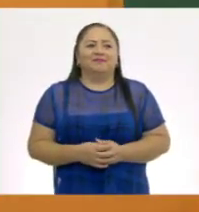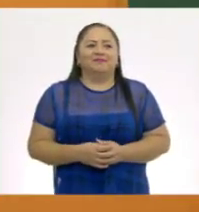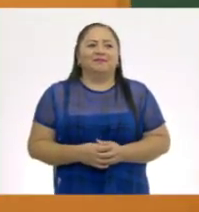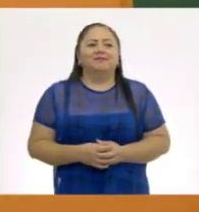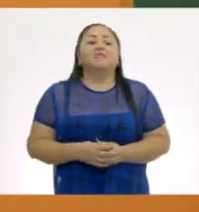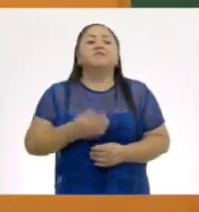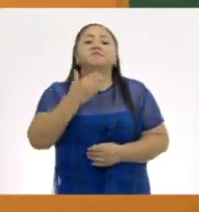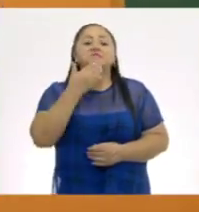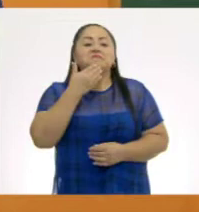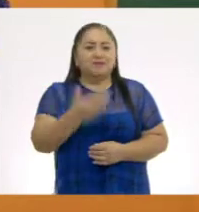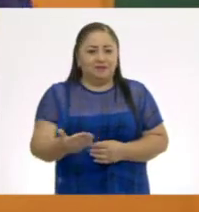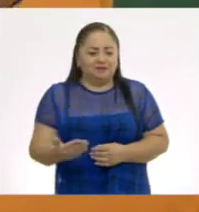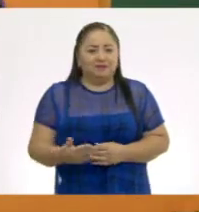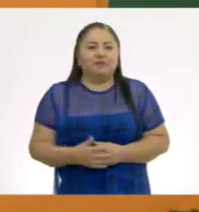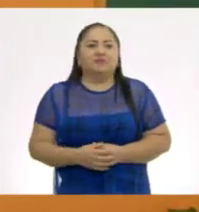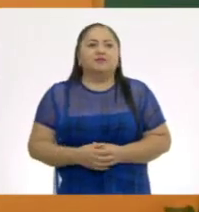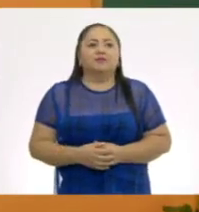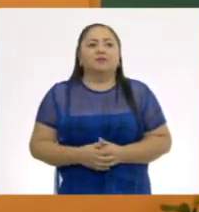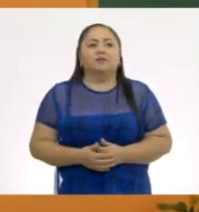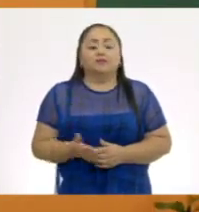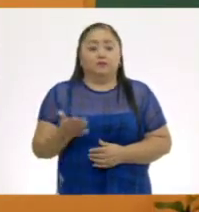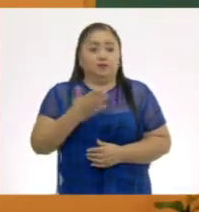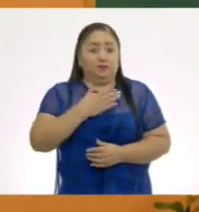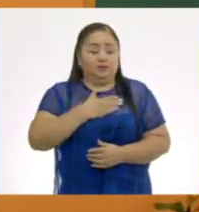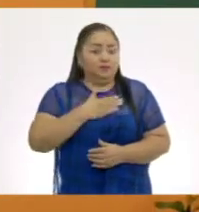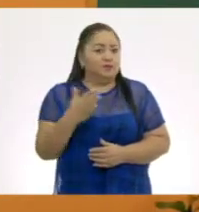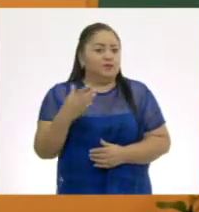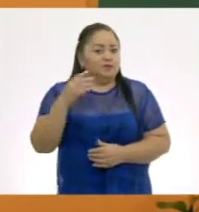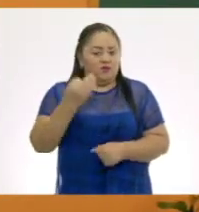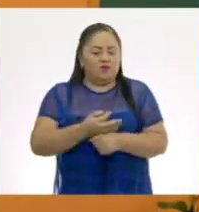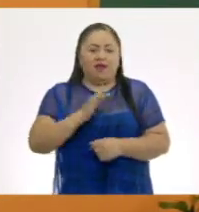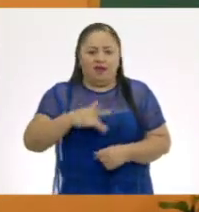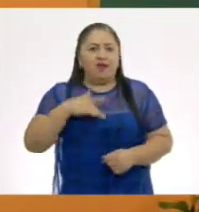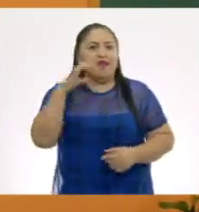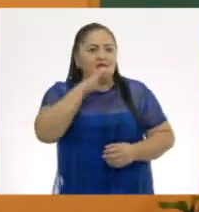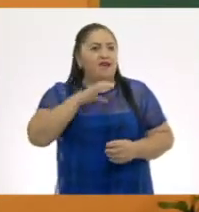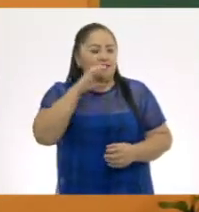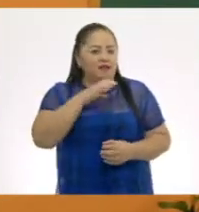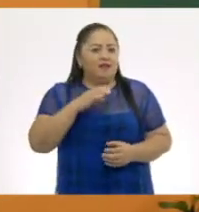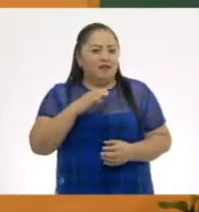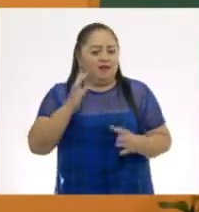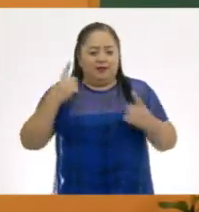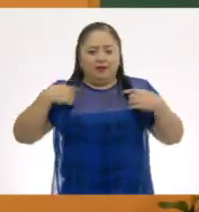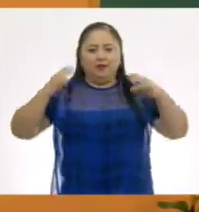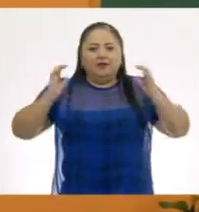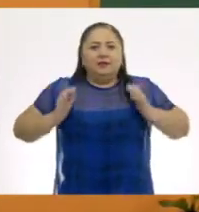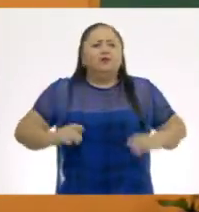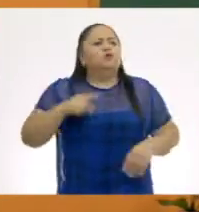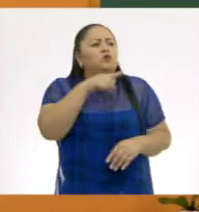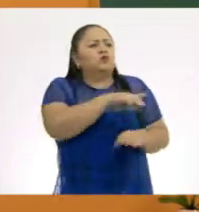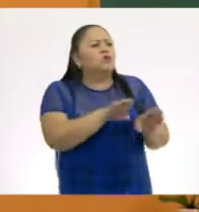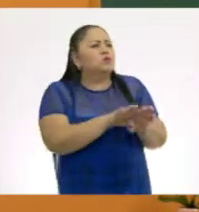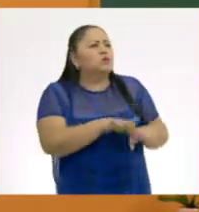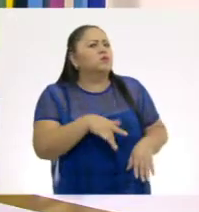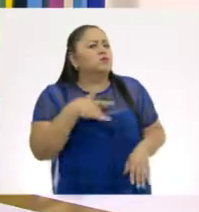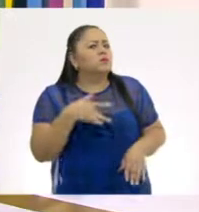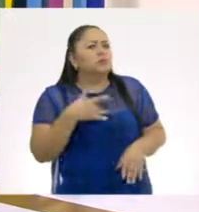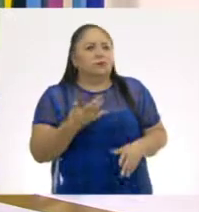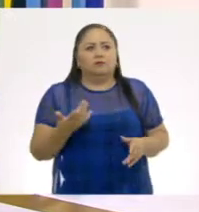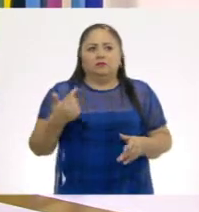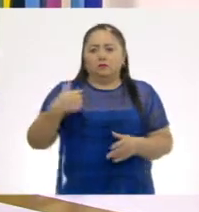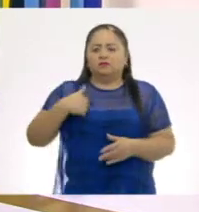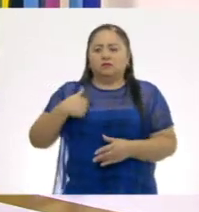Muy bien, Britza. Bueno, creo que ahora ya calentamos muy bien nuestro cuerpo. ¿Cómo te sientes? Me siento